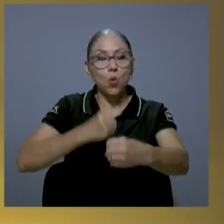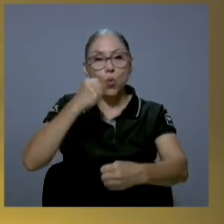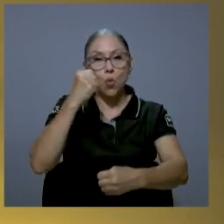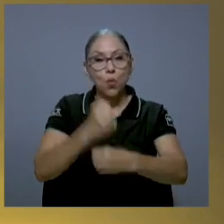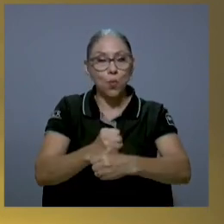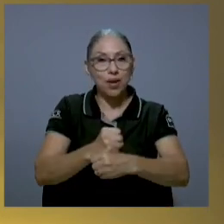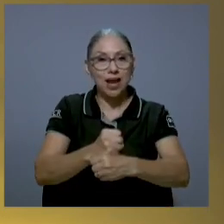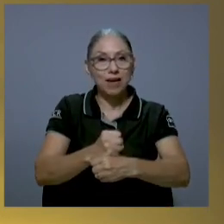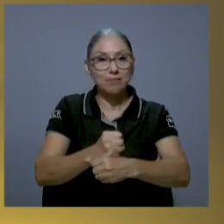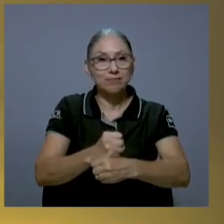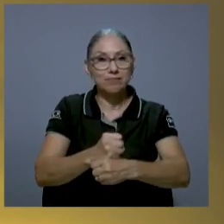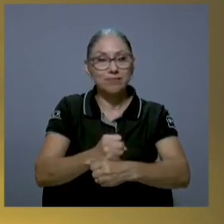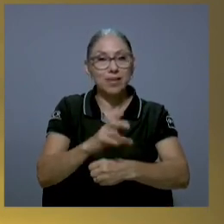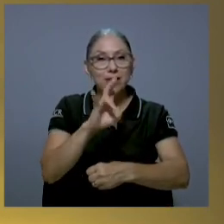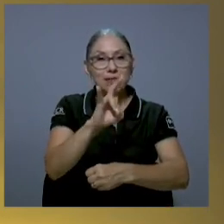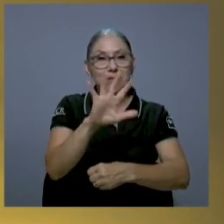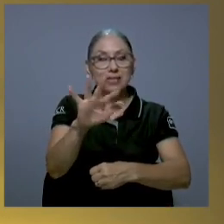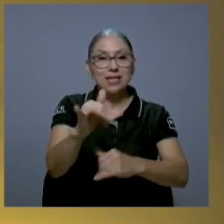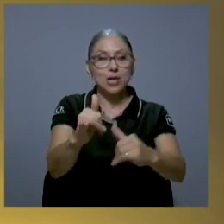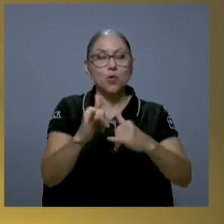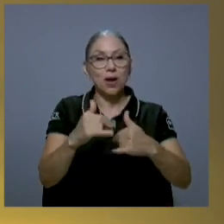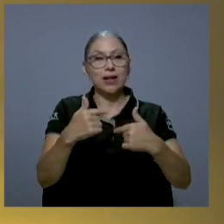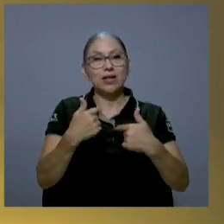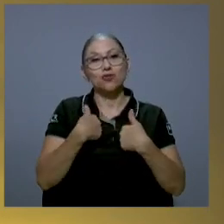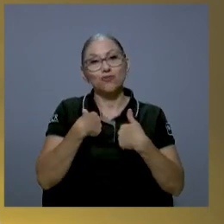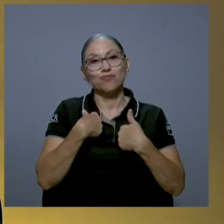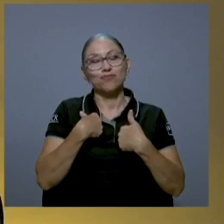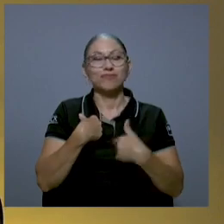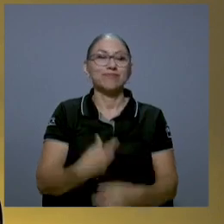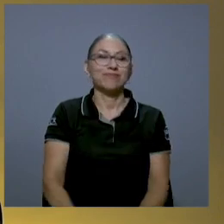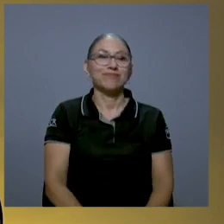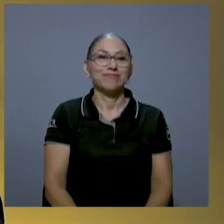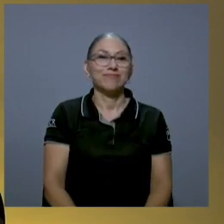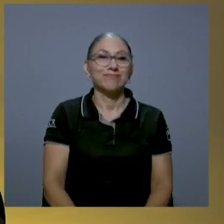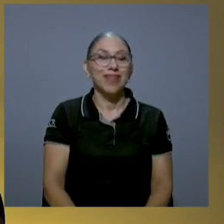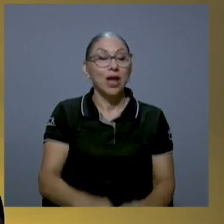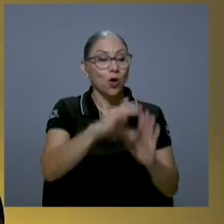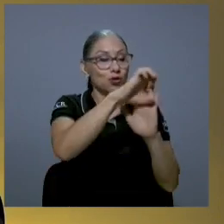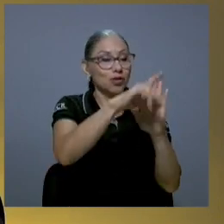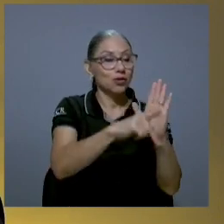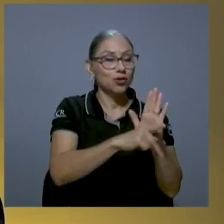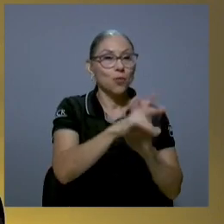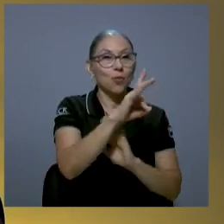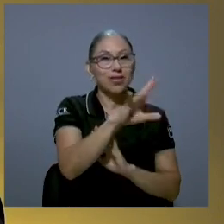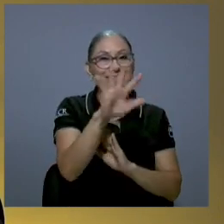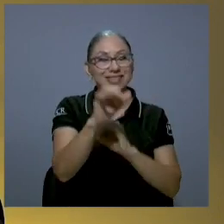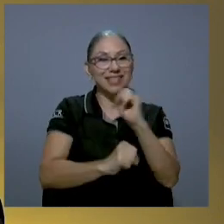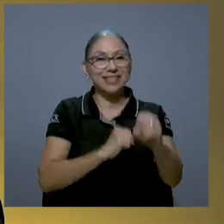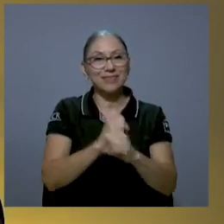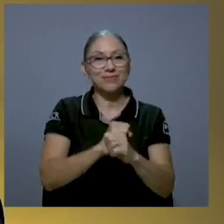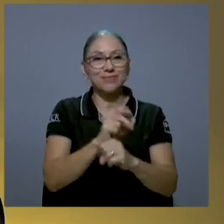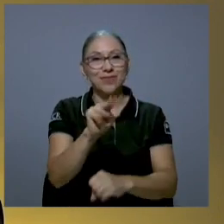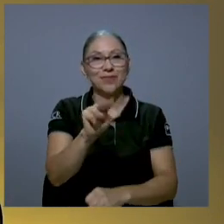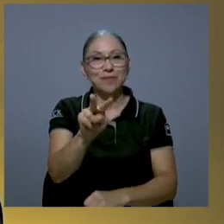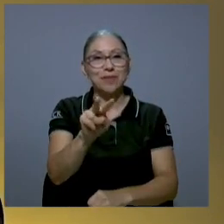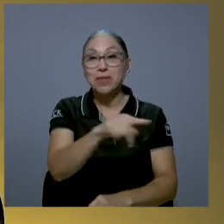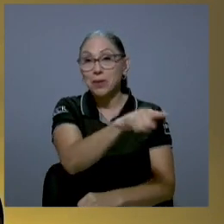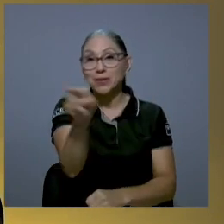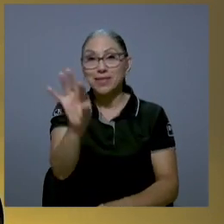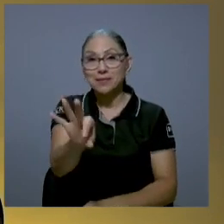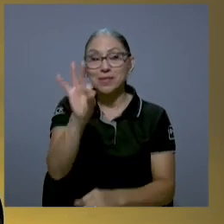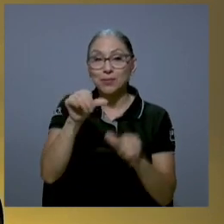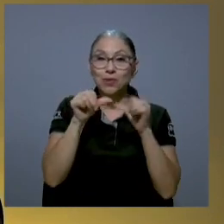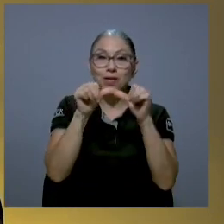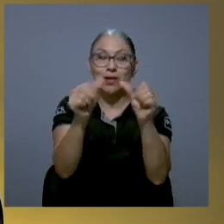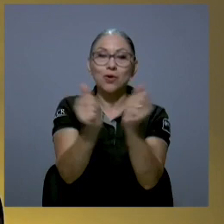al igual que yo, años. 75 la Constitución. Y a las amigas y amigos los invitamos a que se queden con los